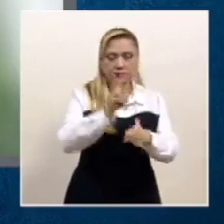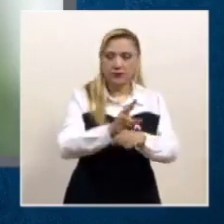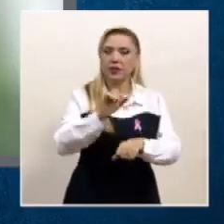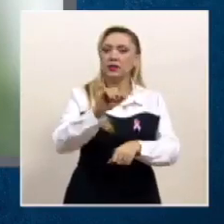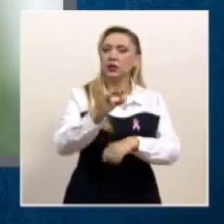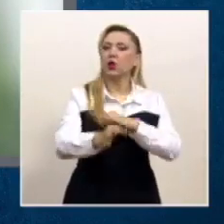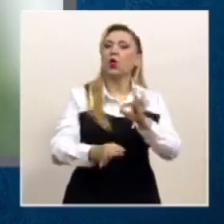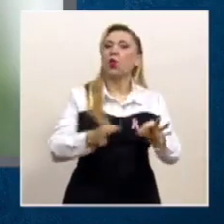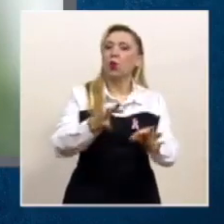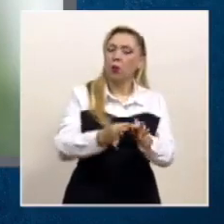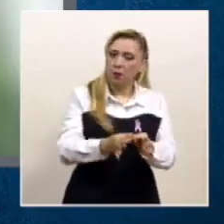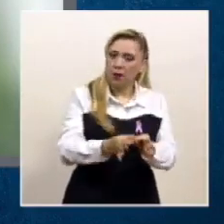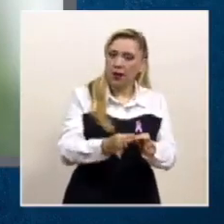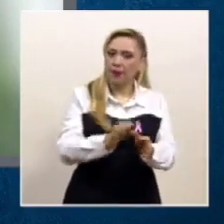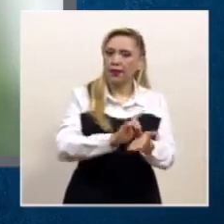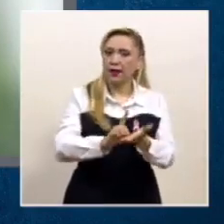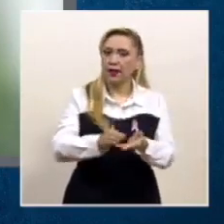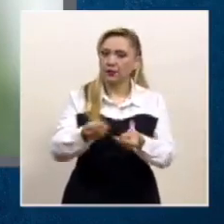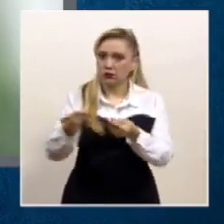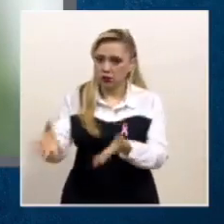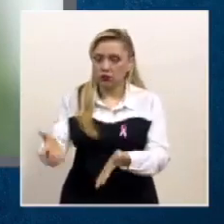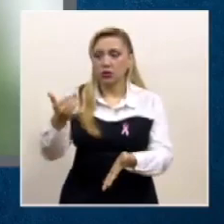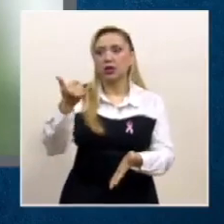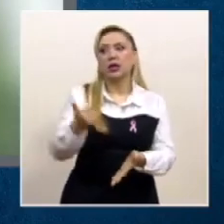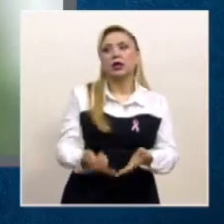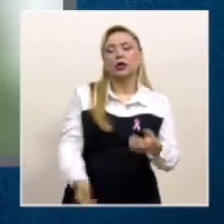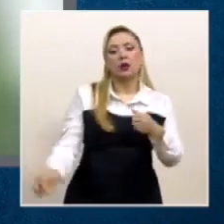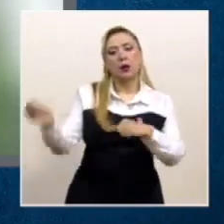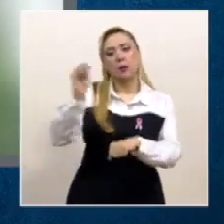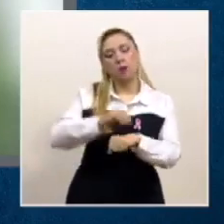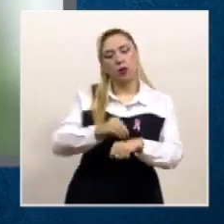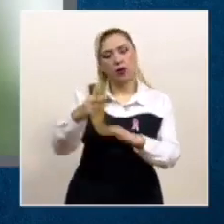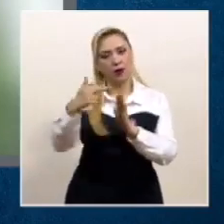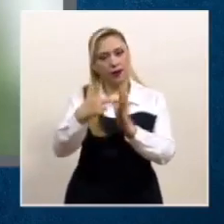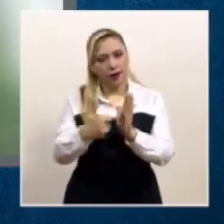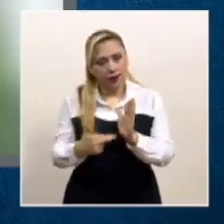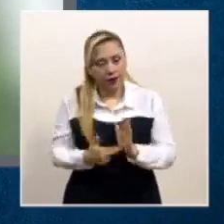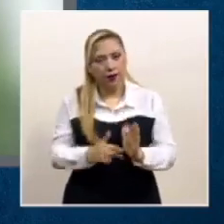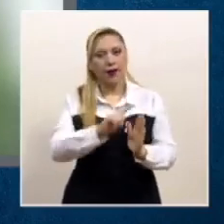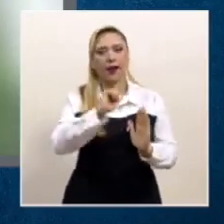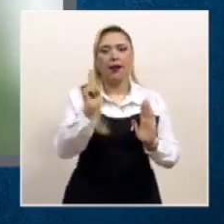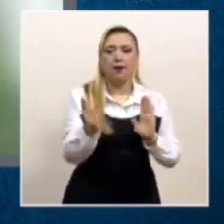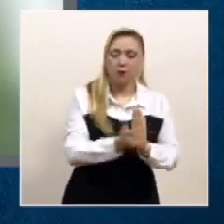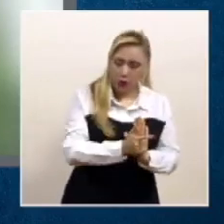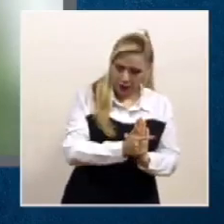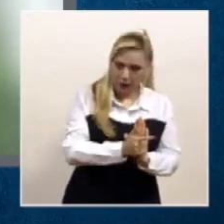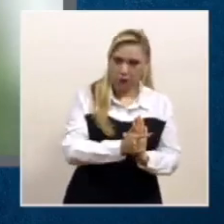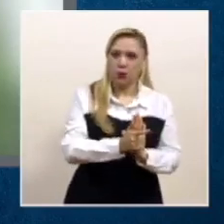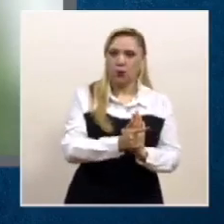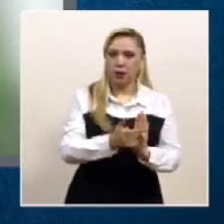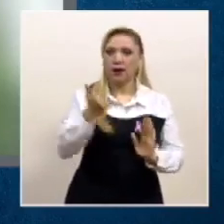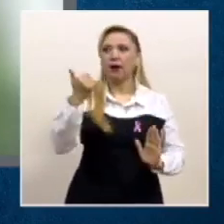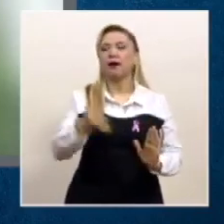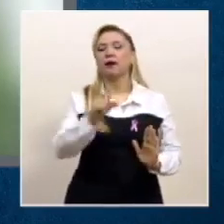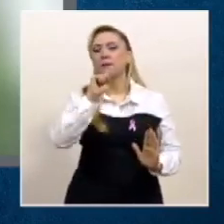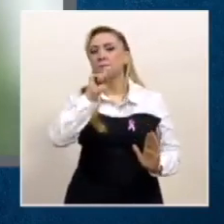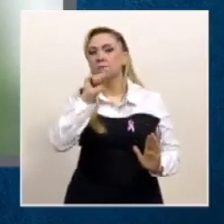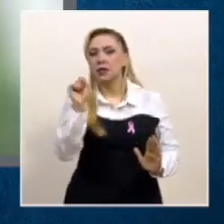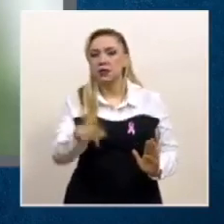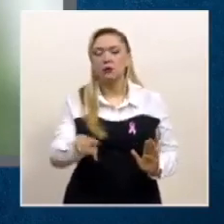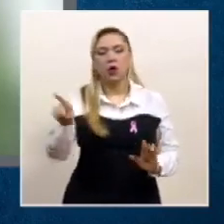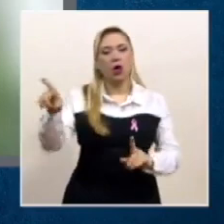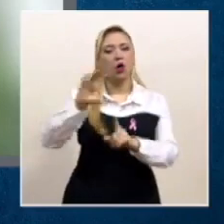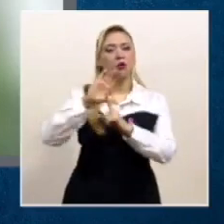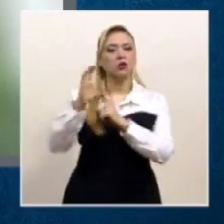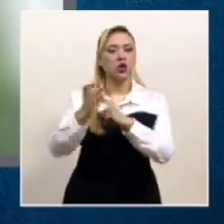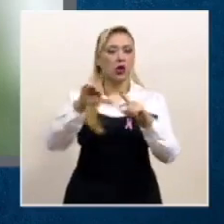cumplimiento de estos derechos, además de establecer la política pública. Y por otro lado, establece que sea la misma Comisión